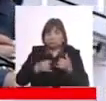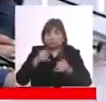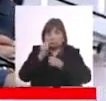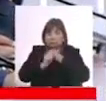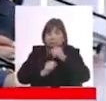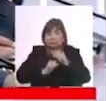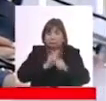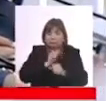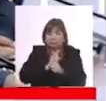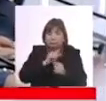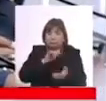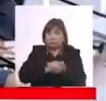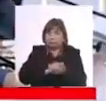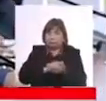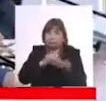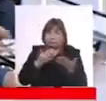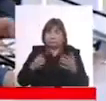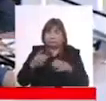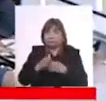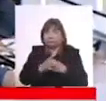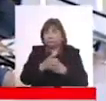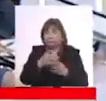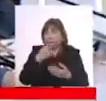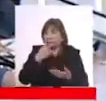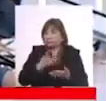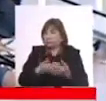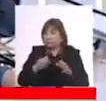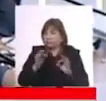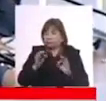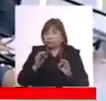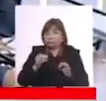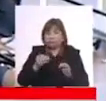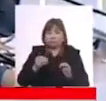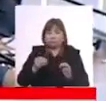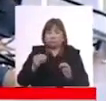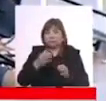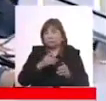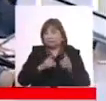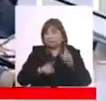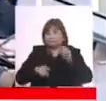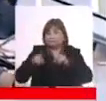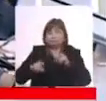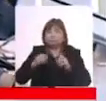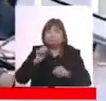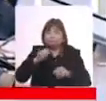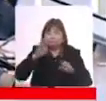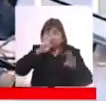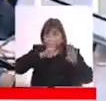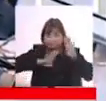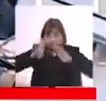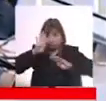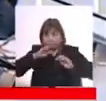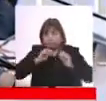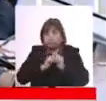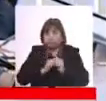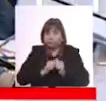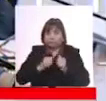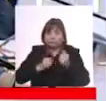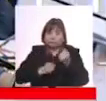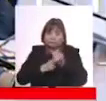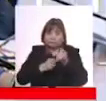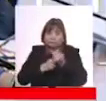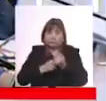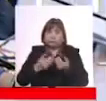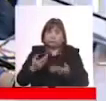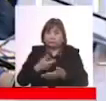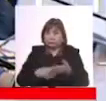de año, considerando pues que la actividad pesquera es aleatoria y discontinua, sí se está preocupando por